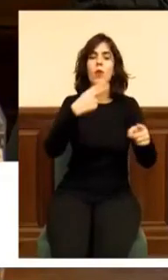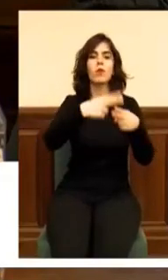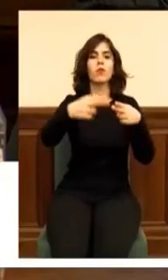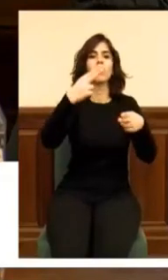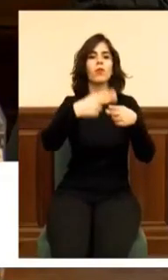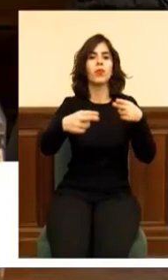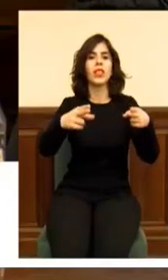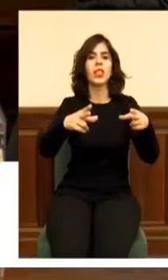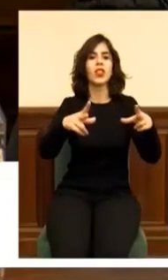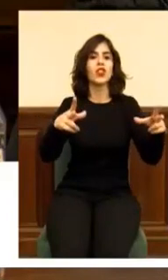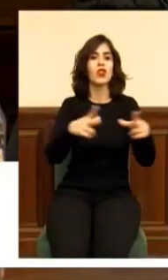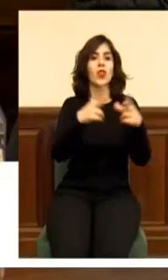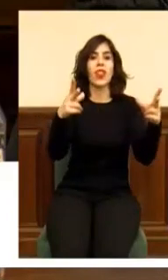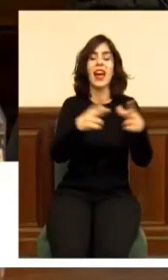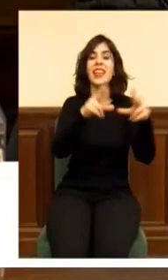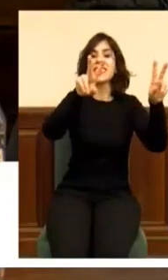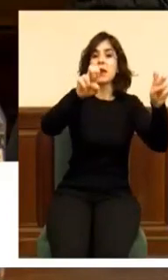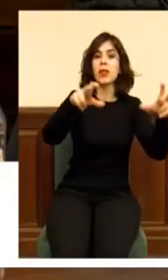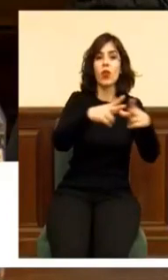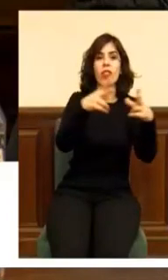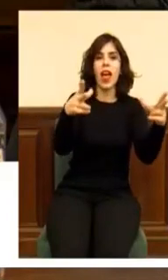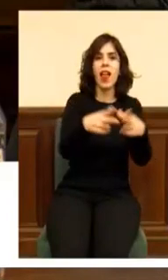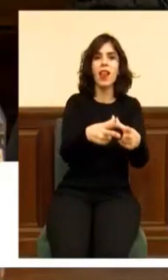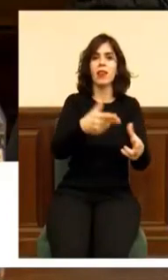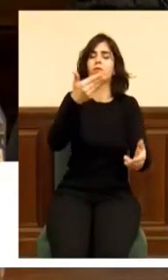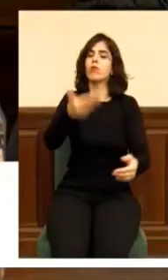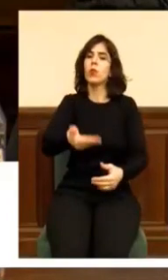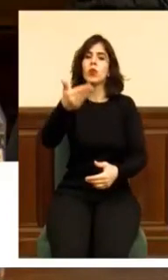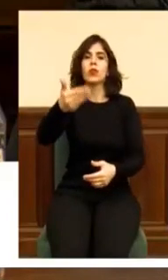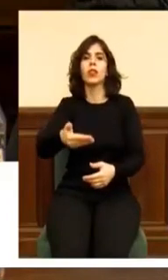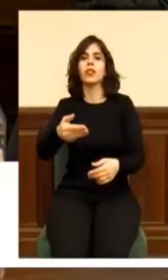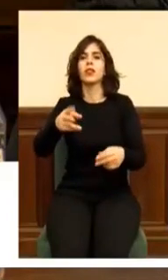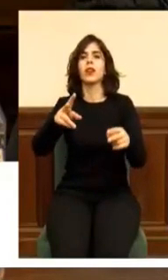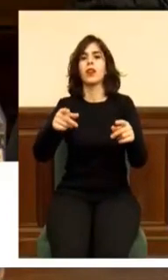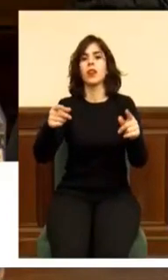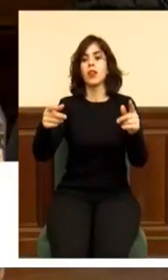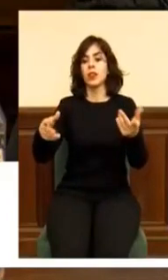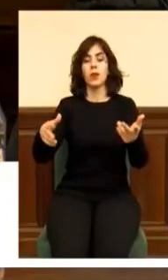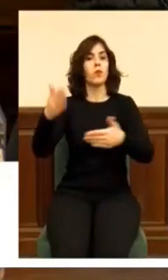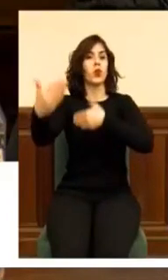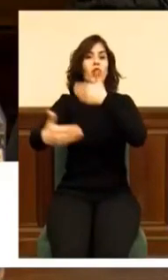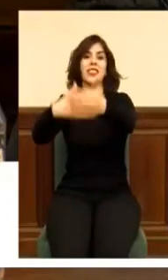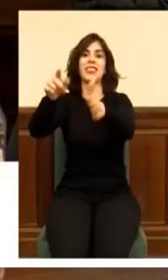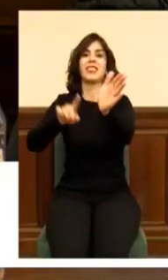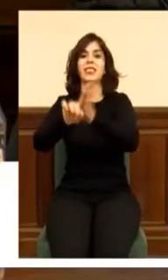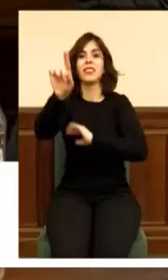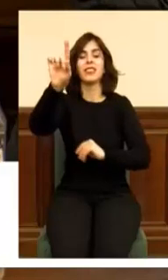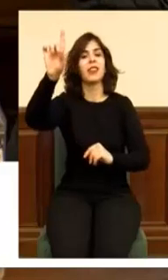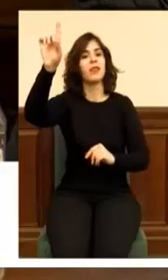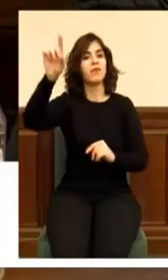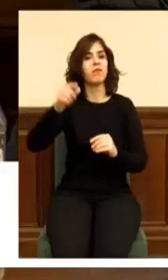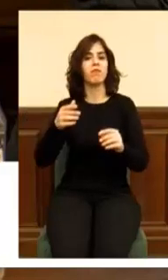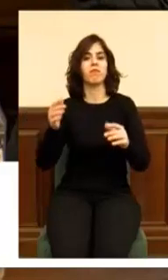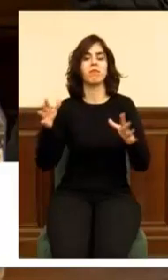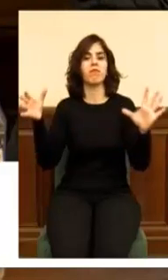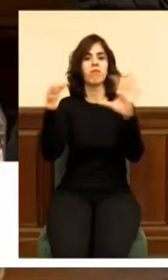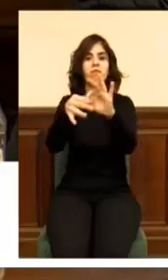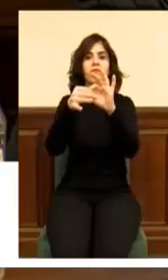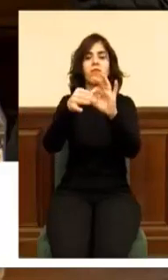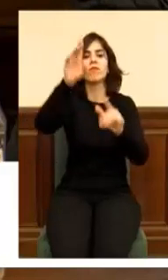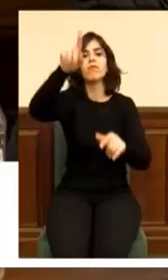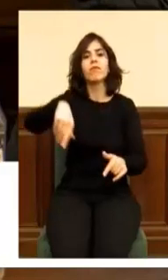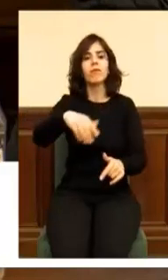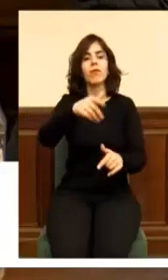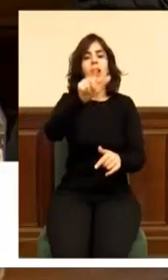sociales ocupan un elemento fundamental de políticas progresistas y del paraguas necesario para evitar que la